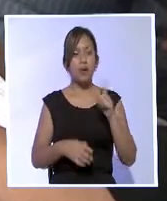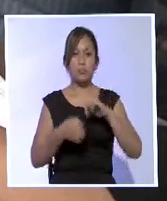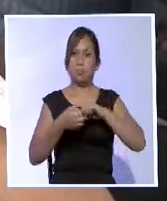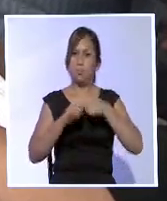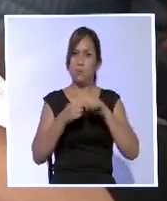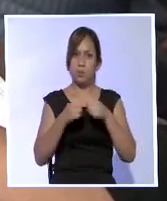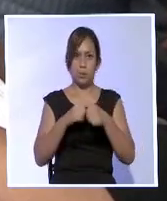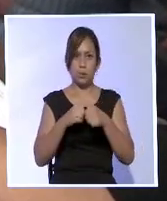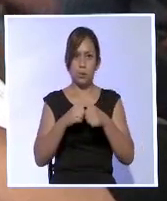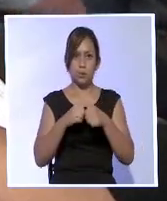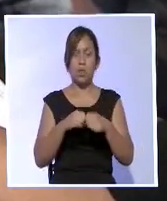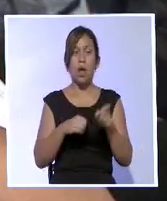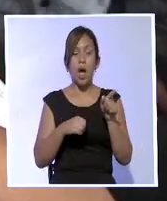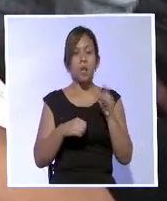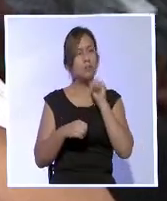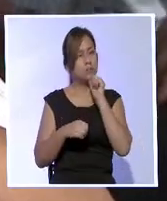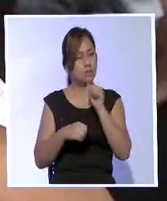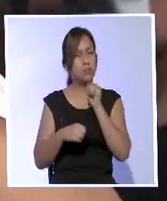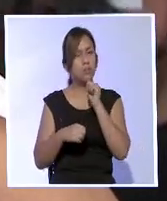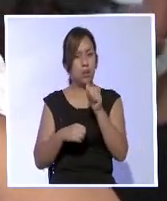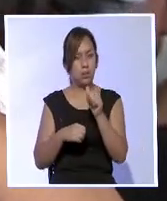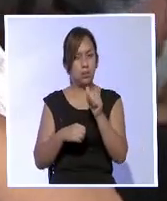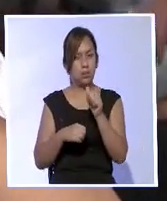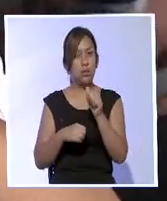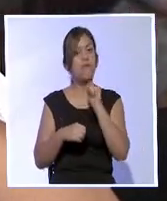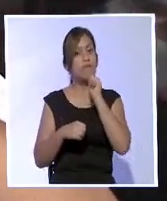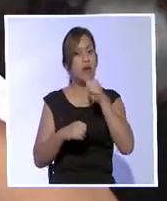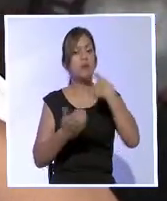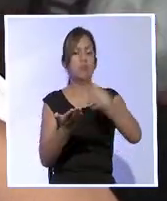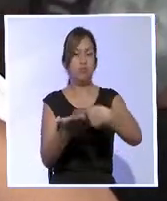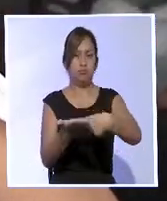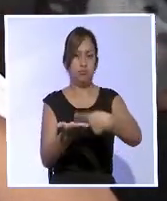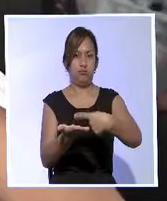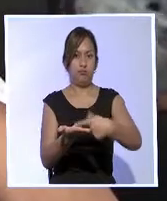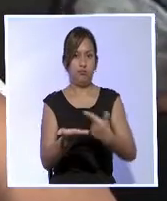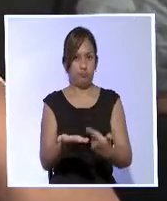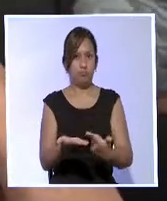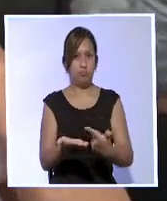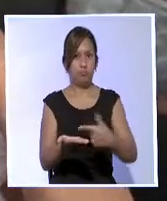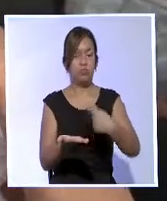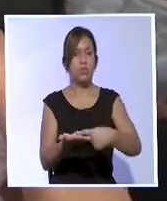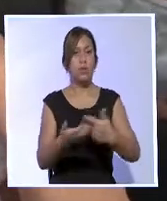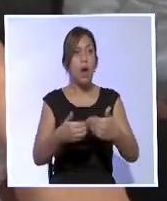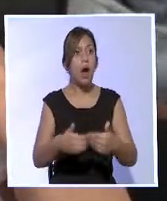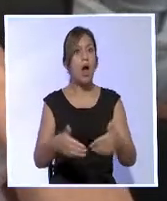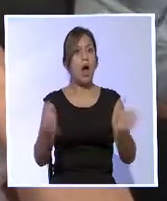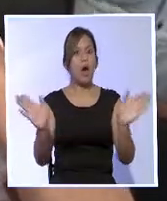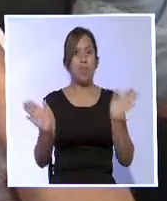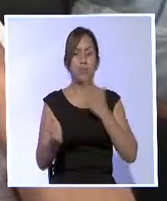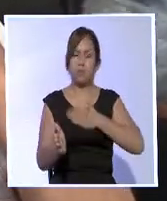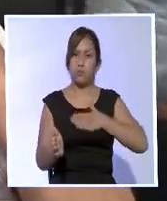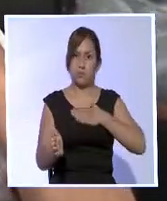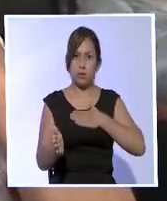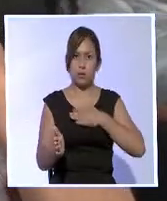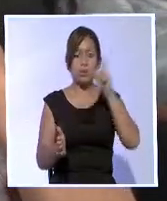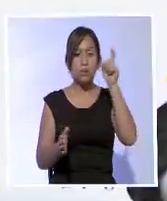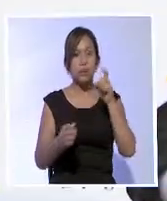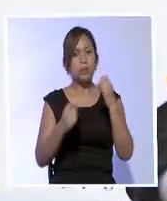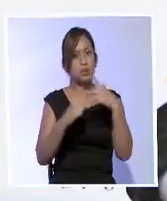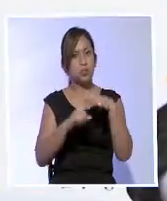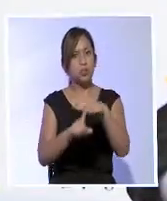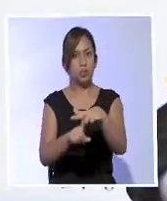ahí falta y falta discusión ahí falta apertura hay falta de inclusión